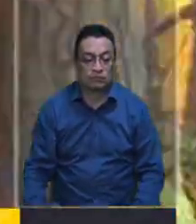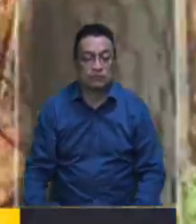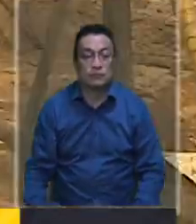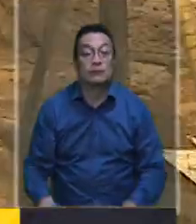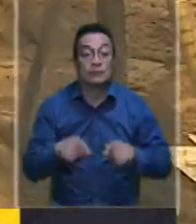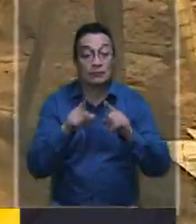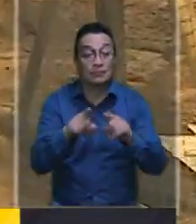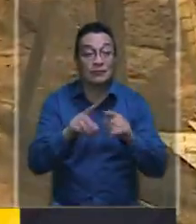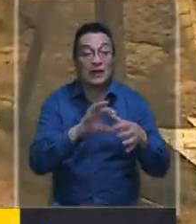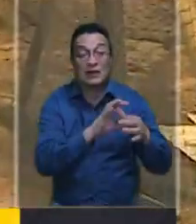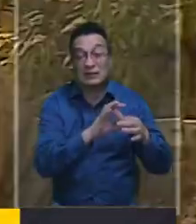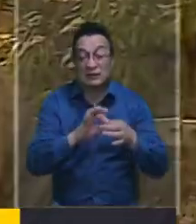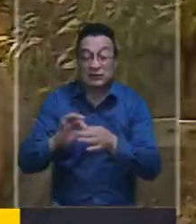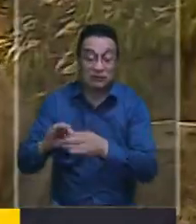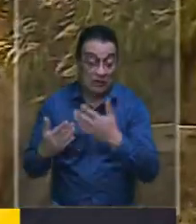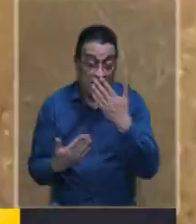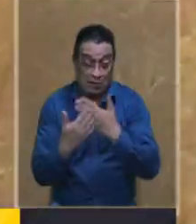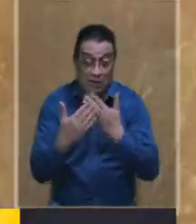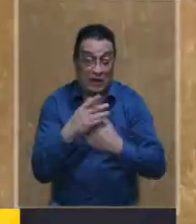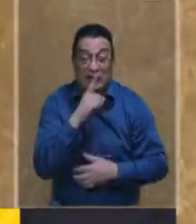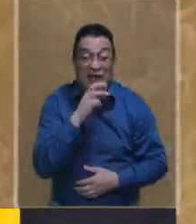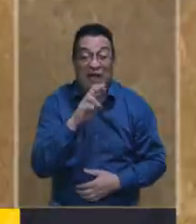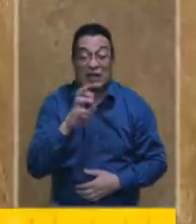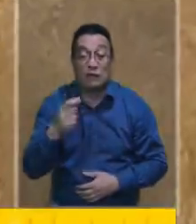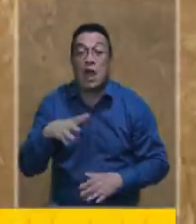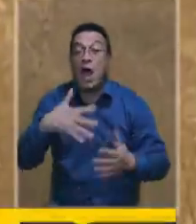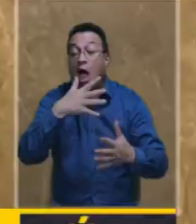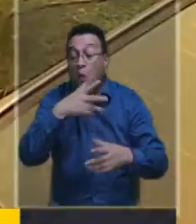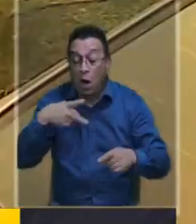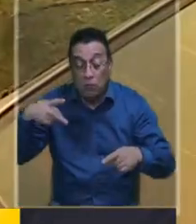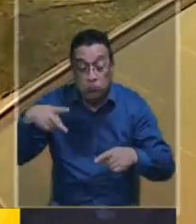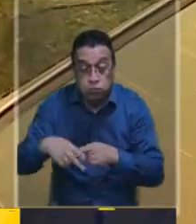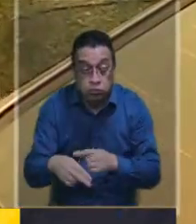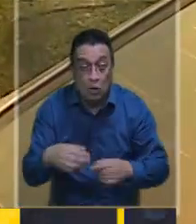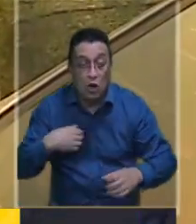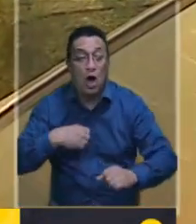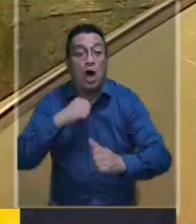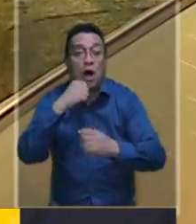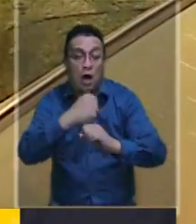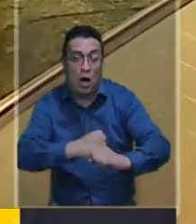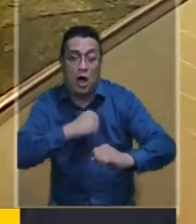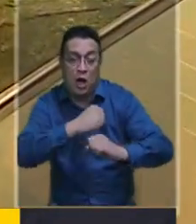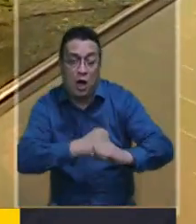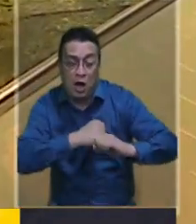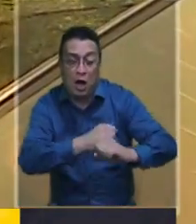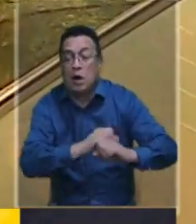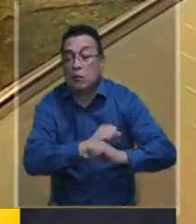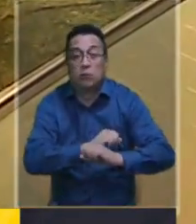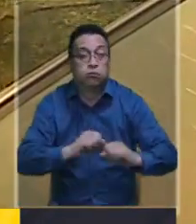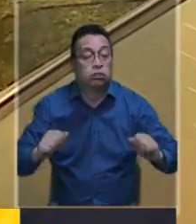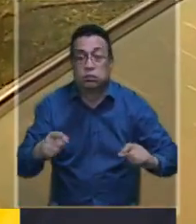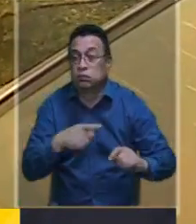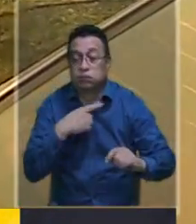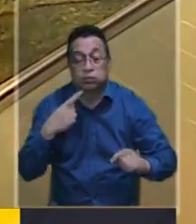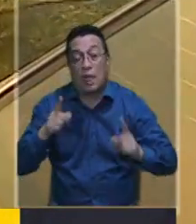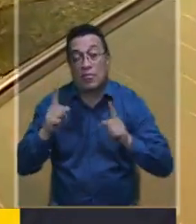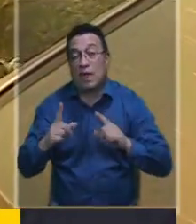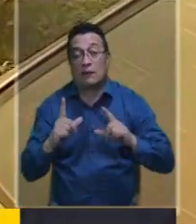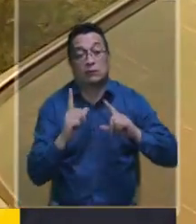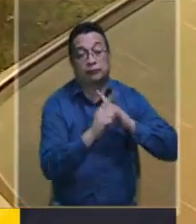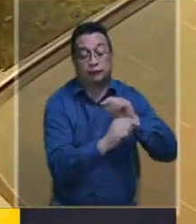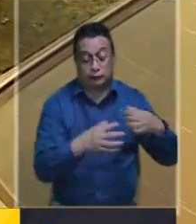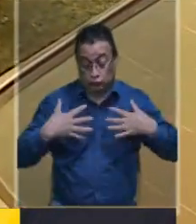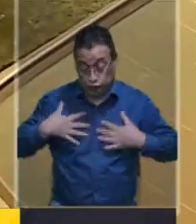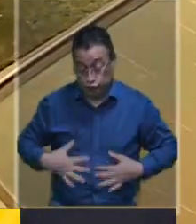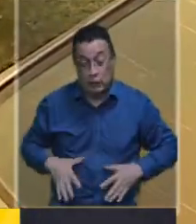Fue terrible en la mañana. El suministro de agua se cortó. Combatimos harto, pero no tuvimos escapatoria que solamente escaparnos con lo puro